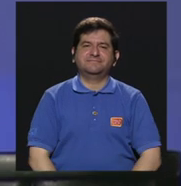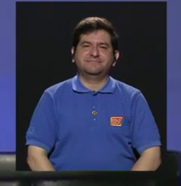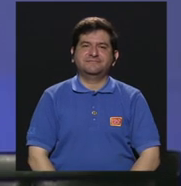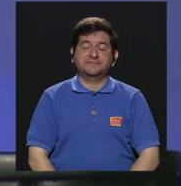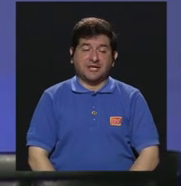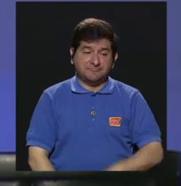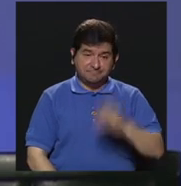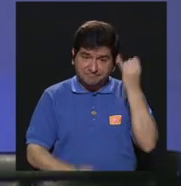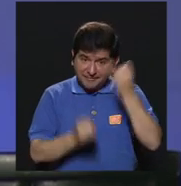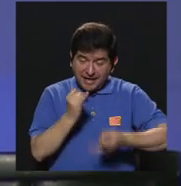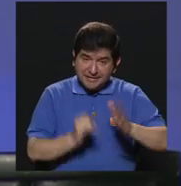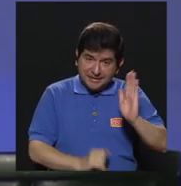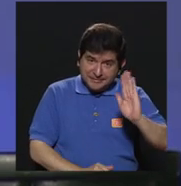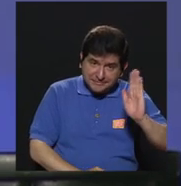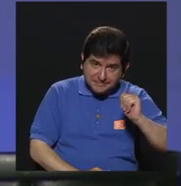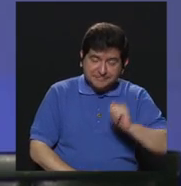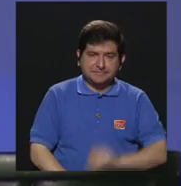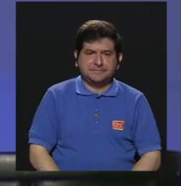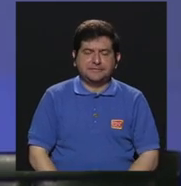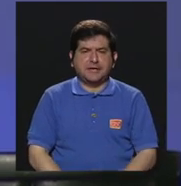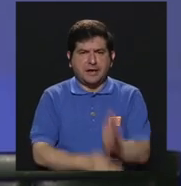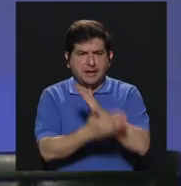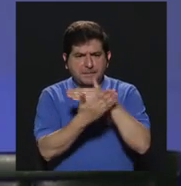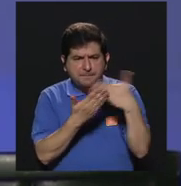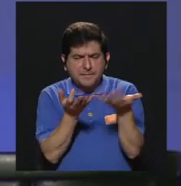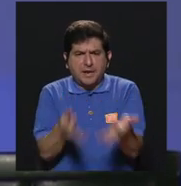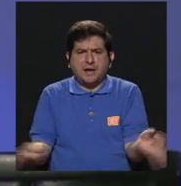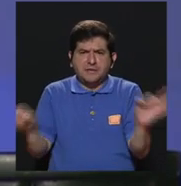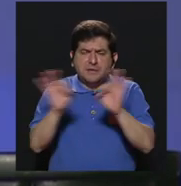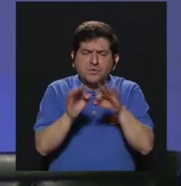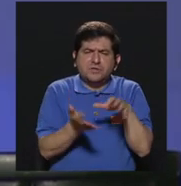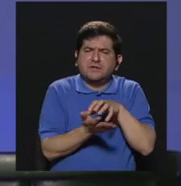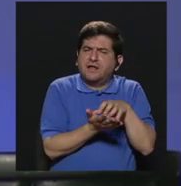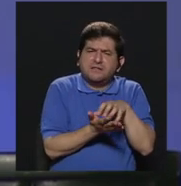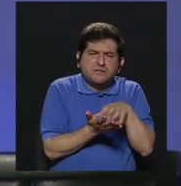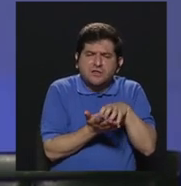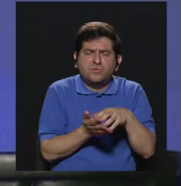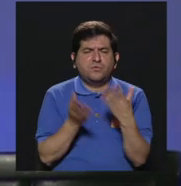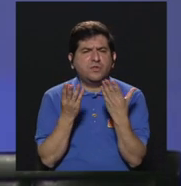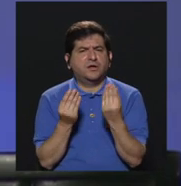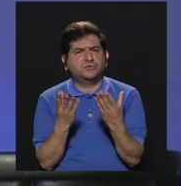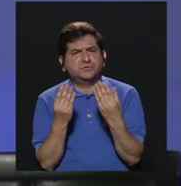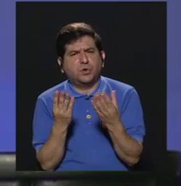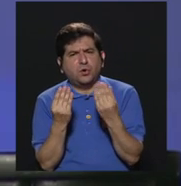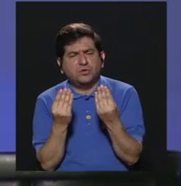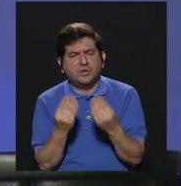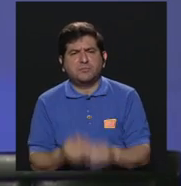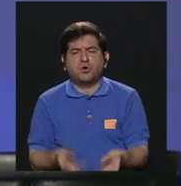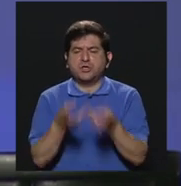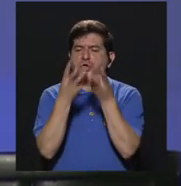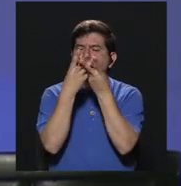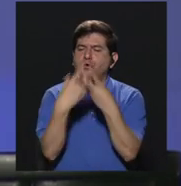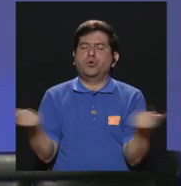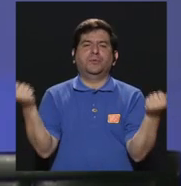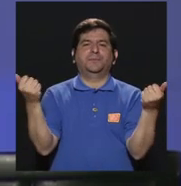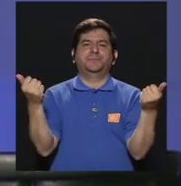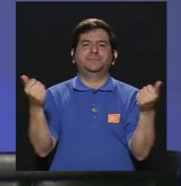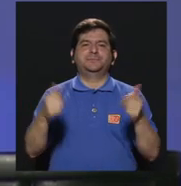Cuando nos despedimos, gran parte de aquellas incertidumbres y temores habían